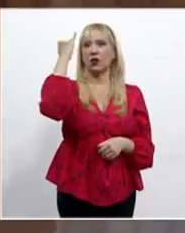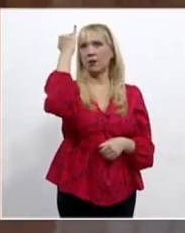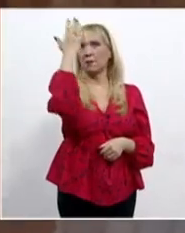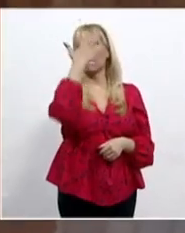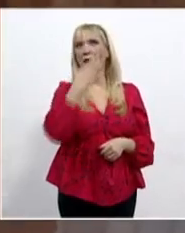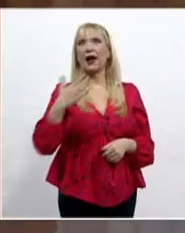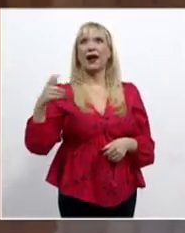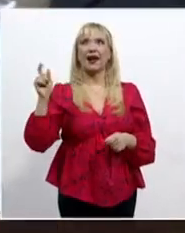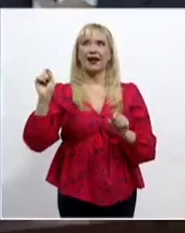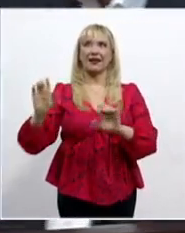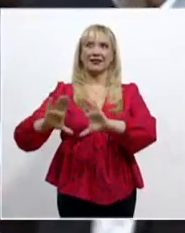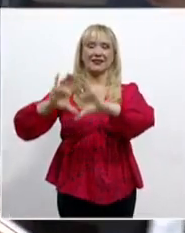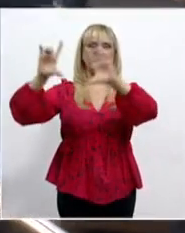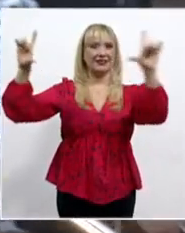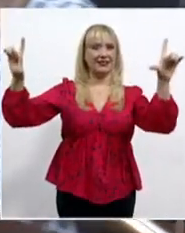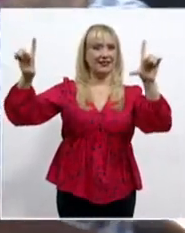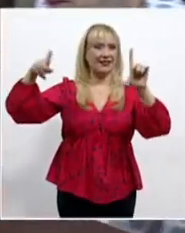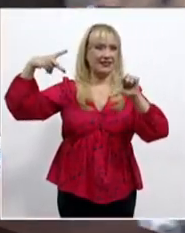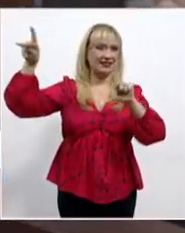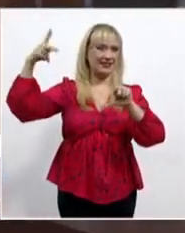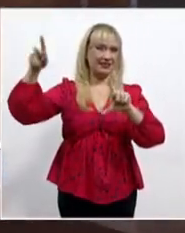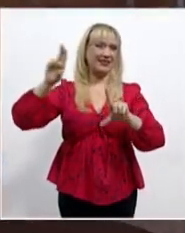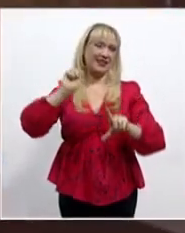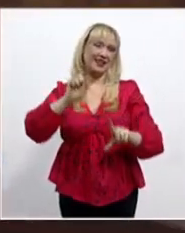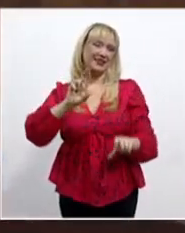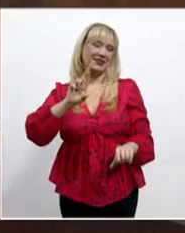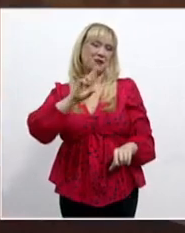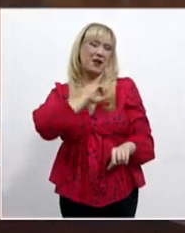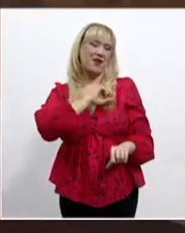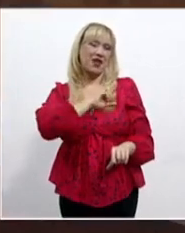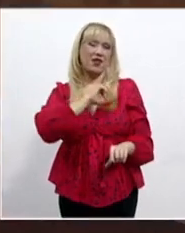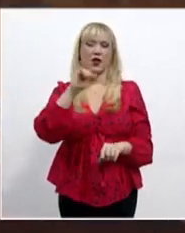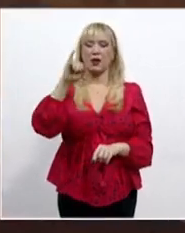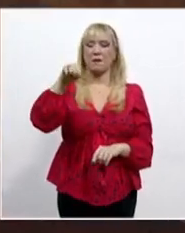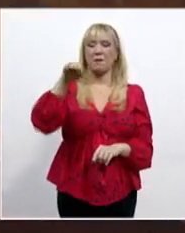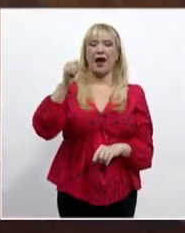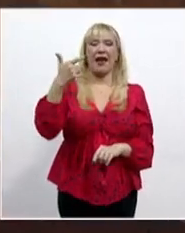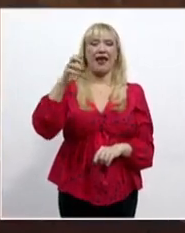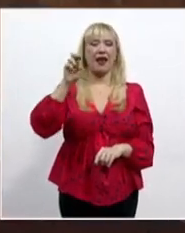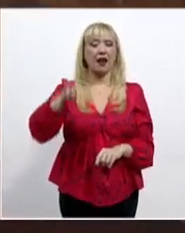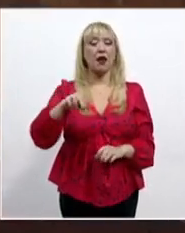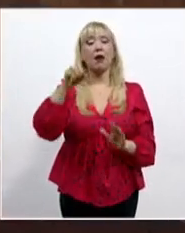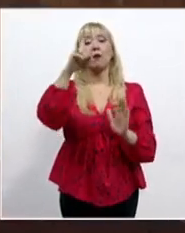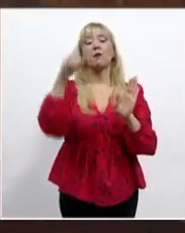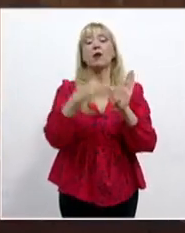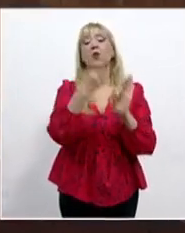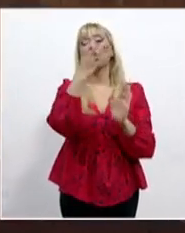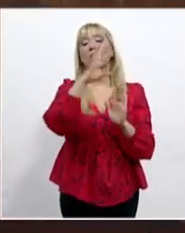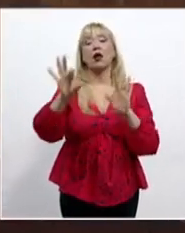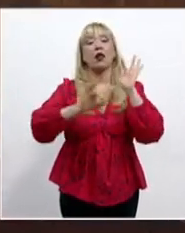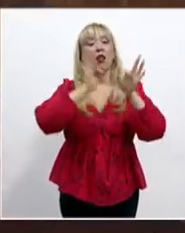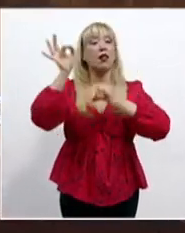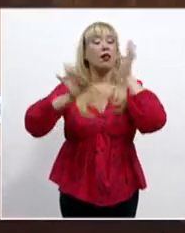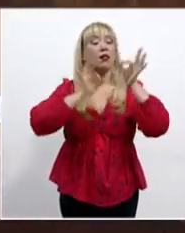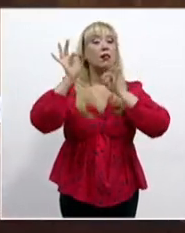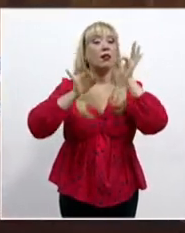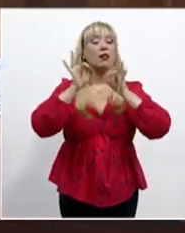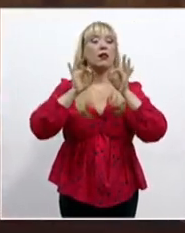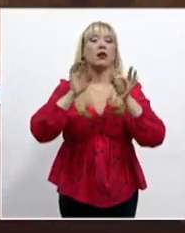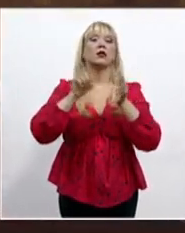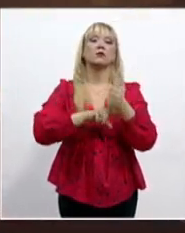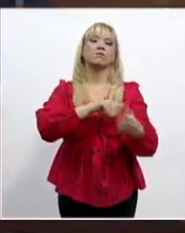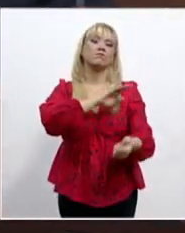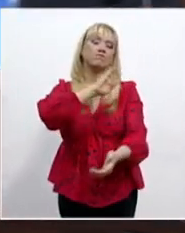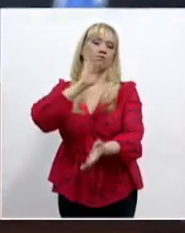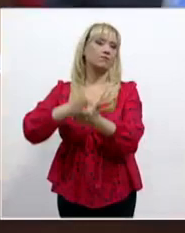propone ratificar la sanción impuesta a Total Play, que dejó de transmitir más de 1,400 promocionales, por la cual se le impuso la multa